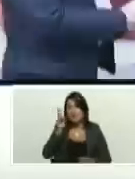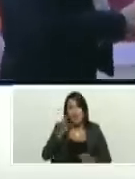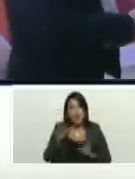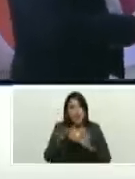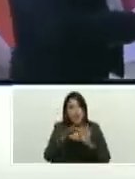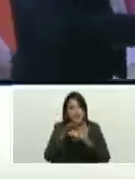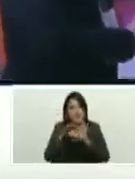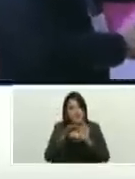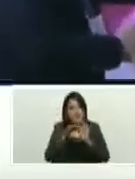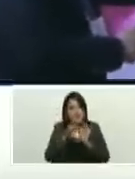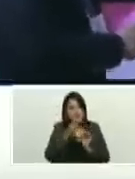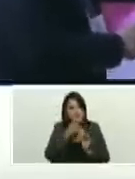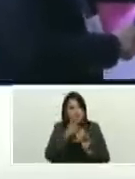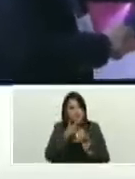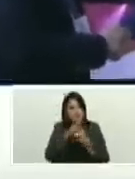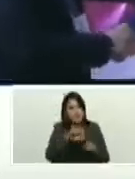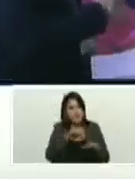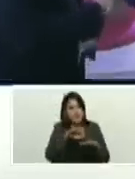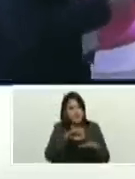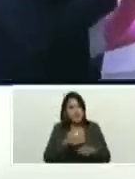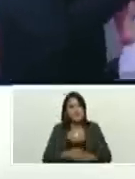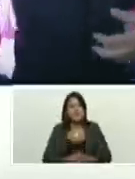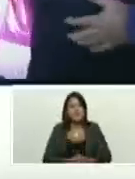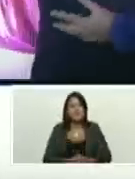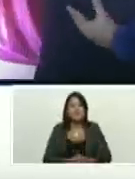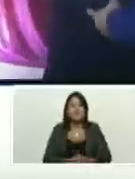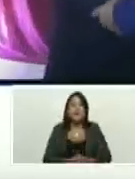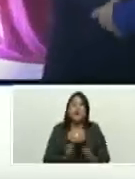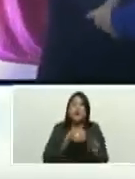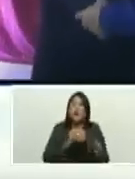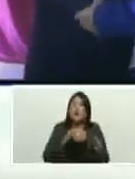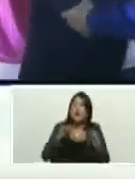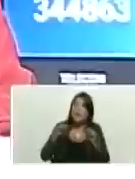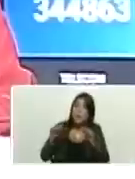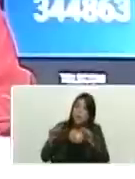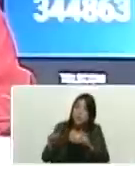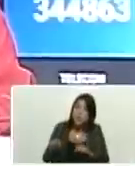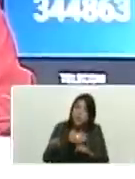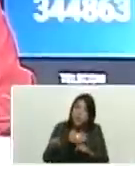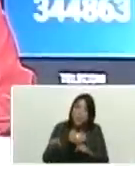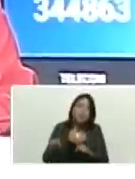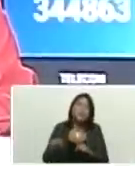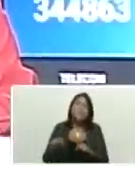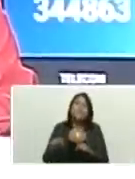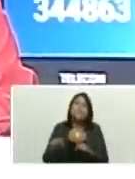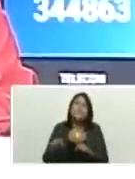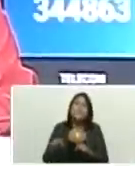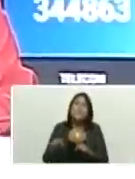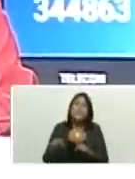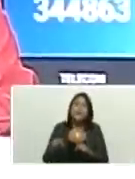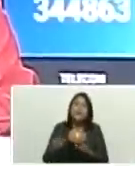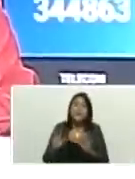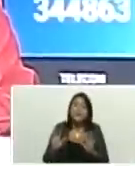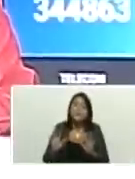febrero de belleza. Y hoy quiero, atención ministra de